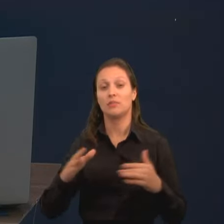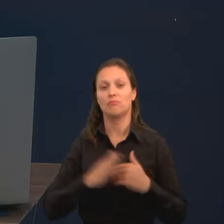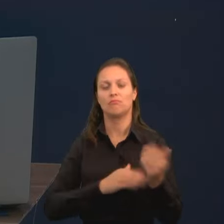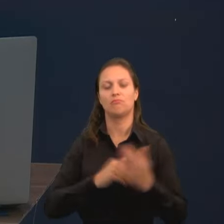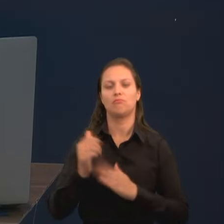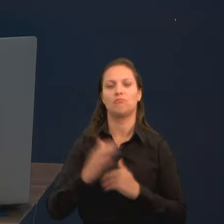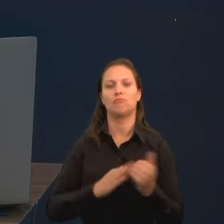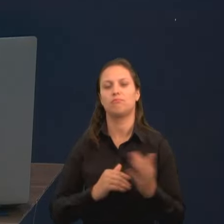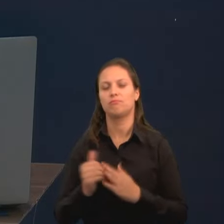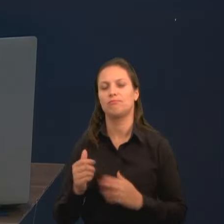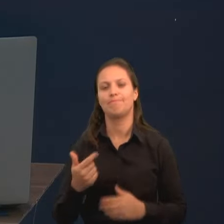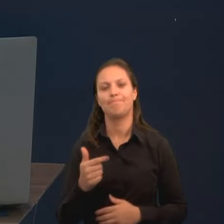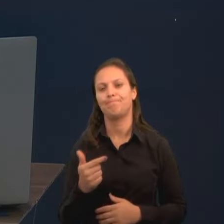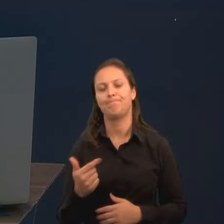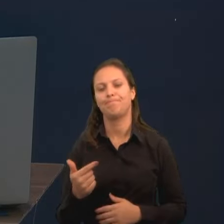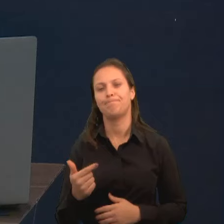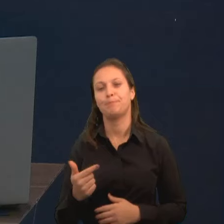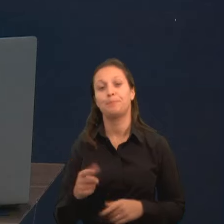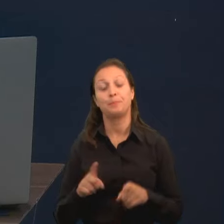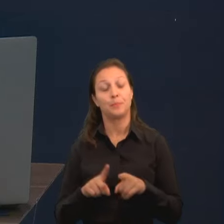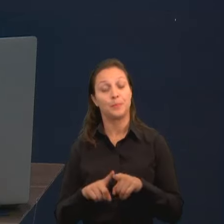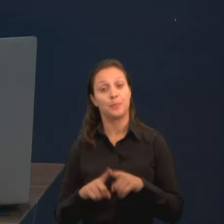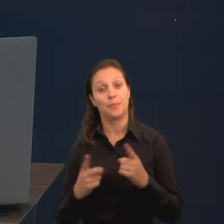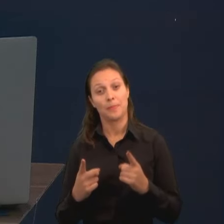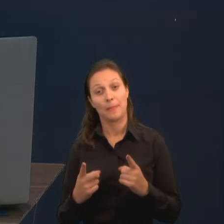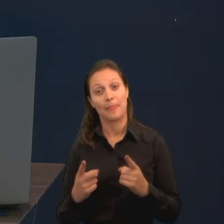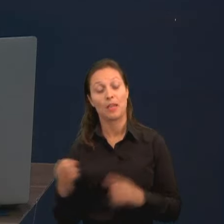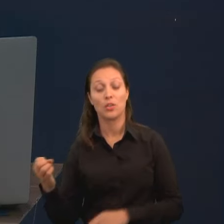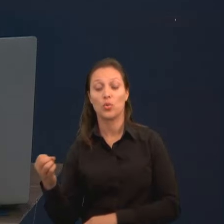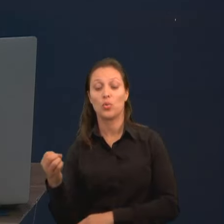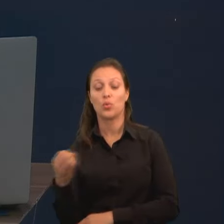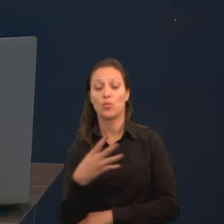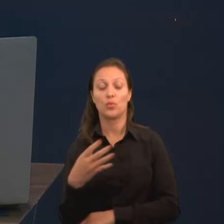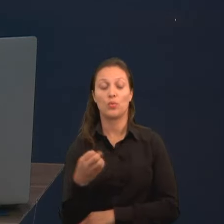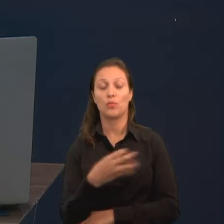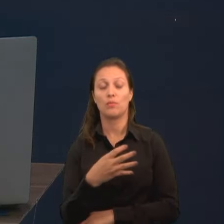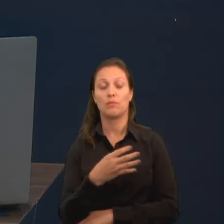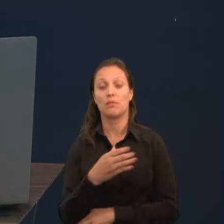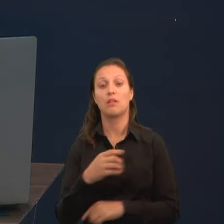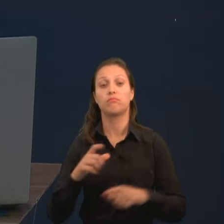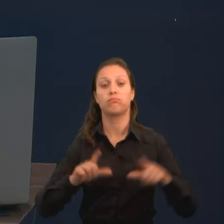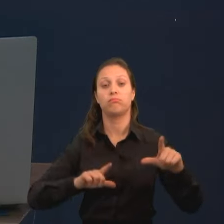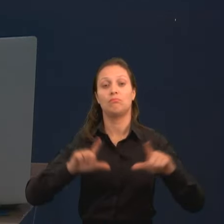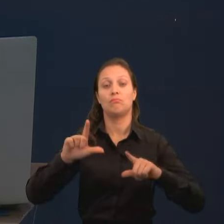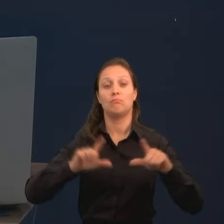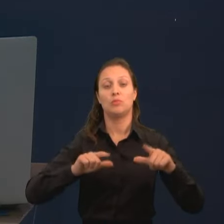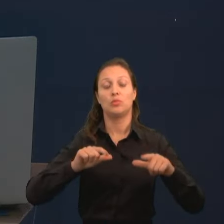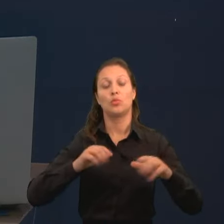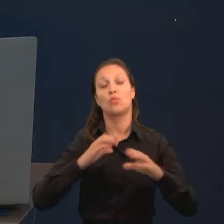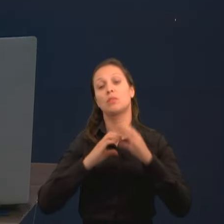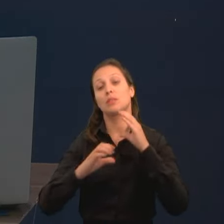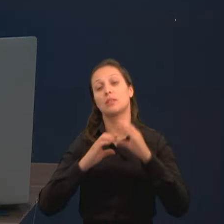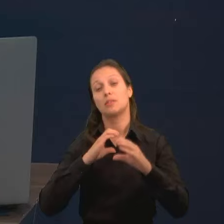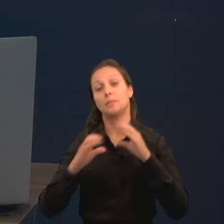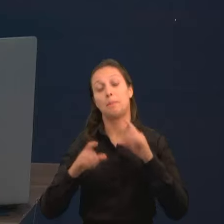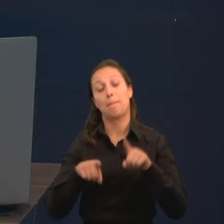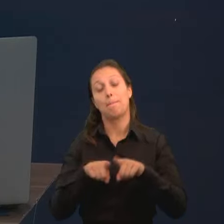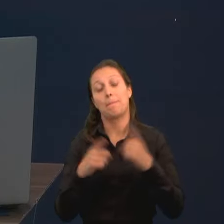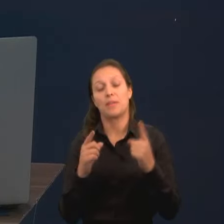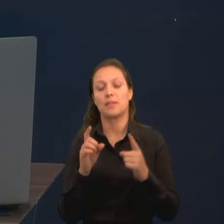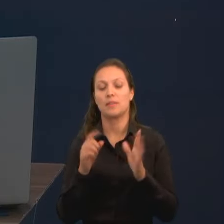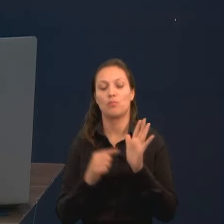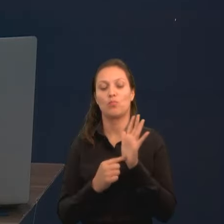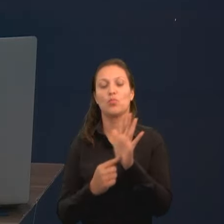alternativos. El problema es que no solo esta nueva reconfiguración de los medios aporta un